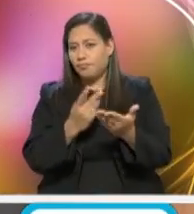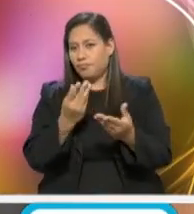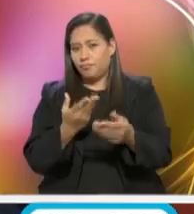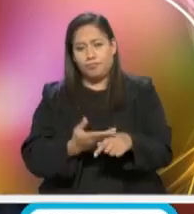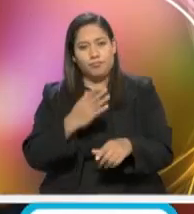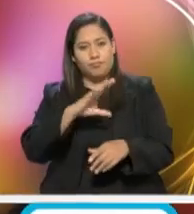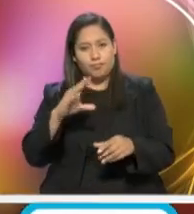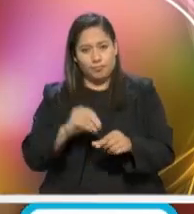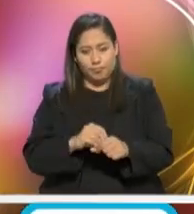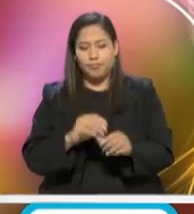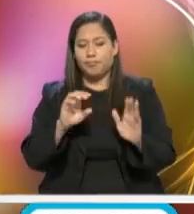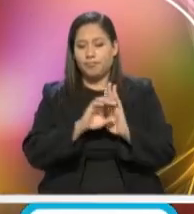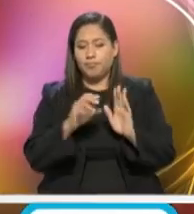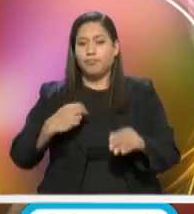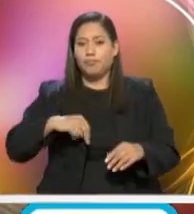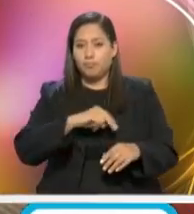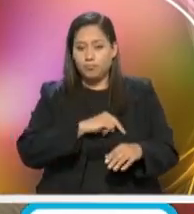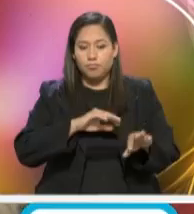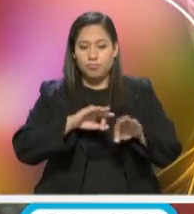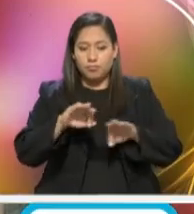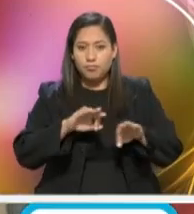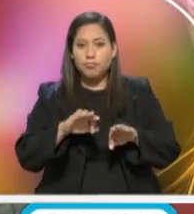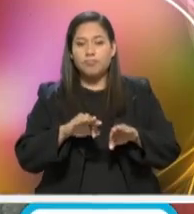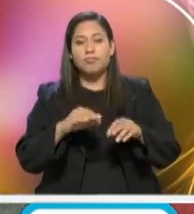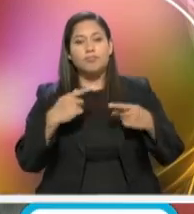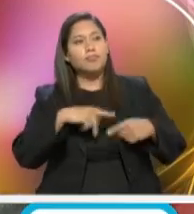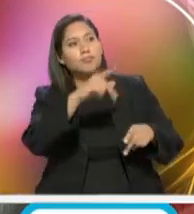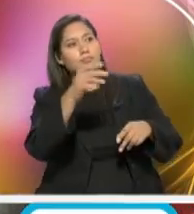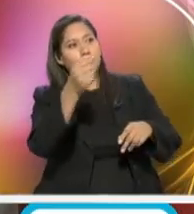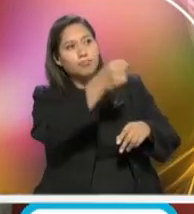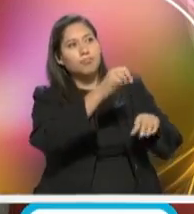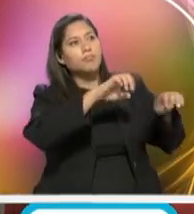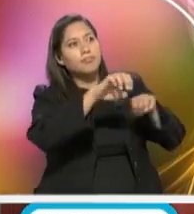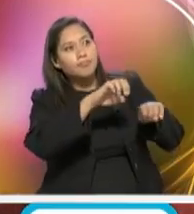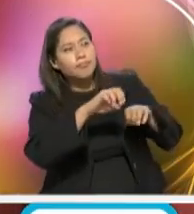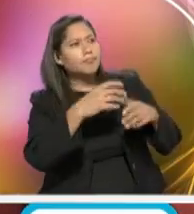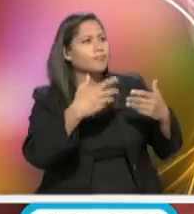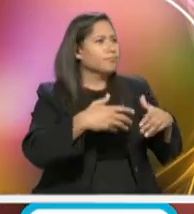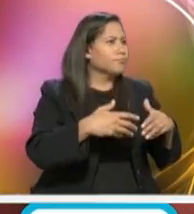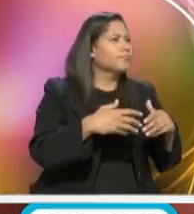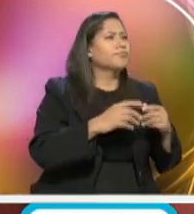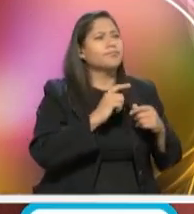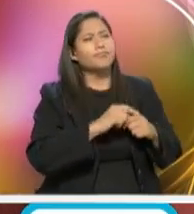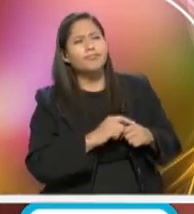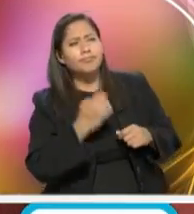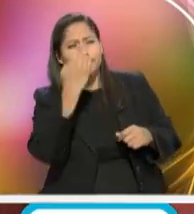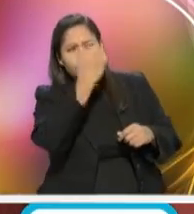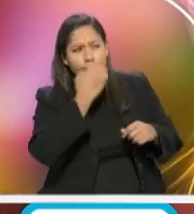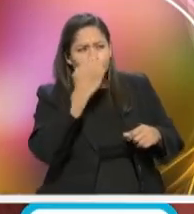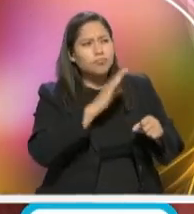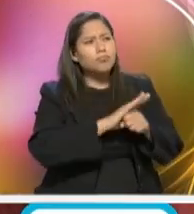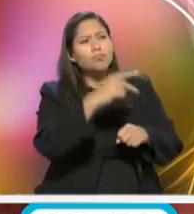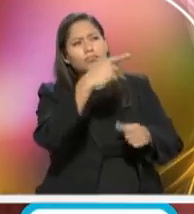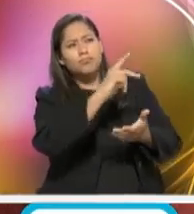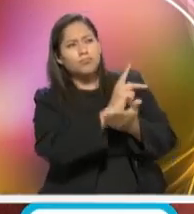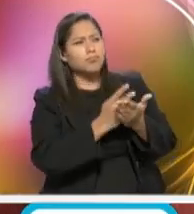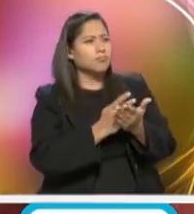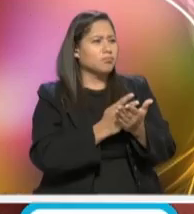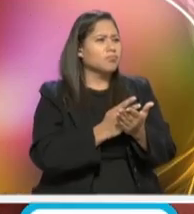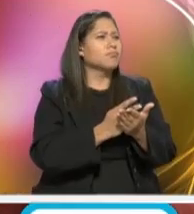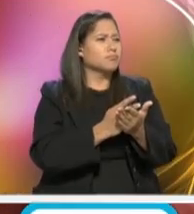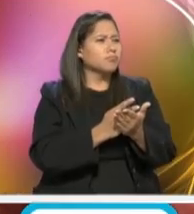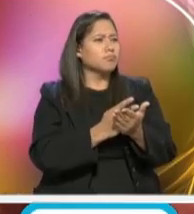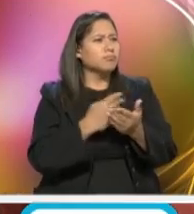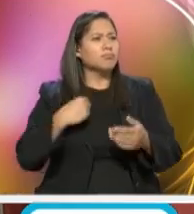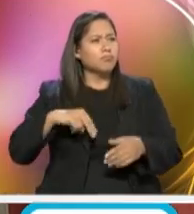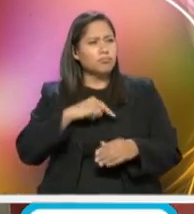Paula. Mira, nosotros trabajamos muy cerca de los empleadores y de la industria para identificar cuáles son los programas en los que tenemos